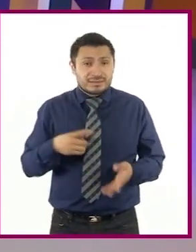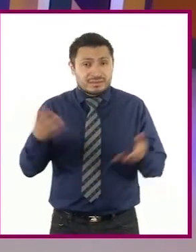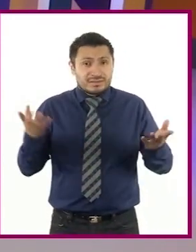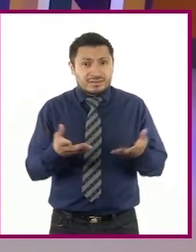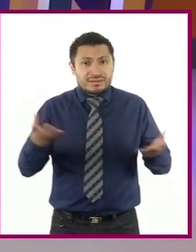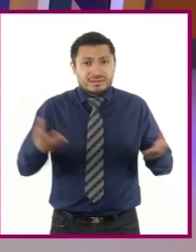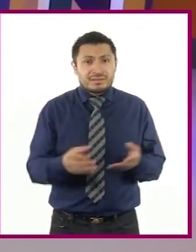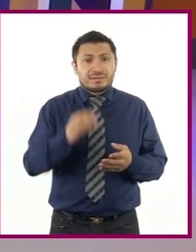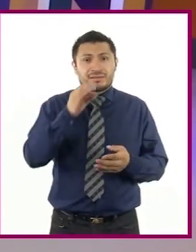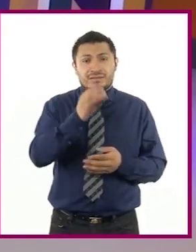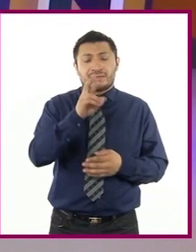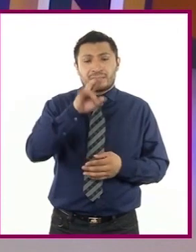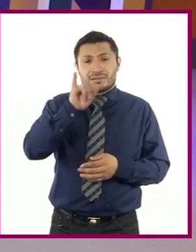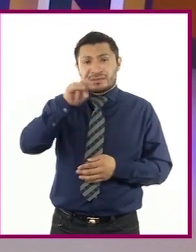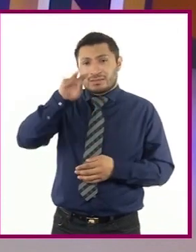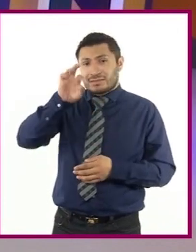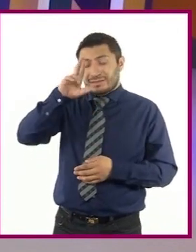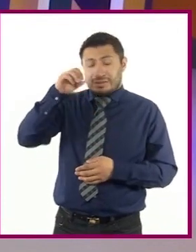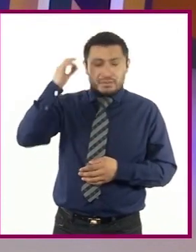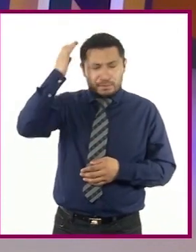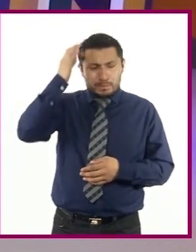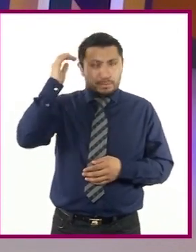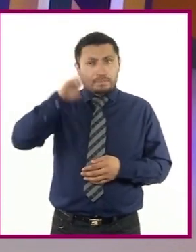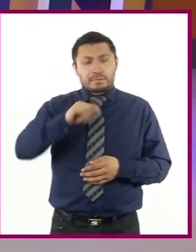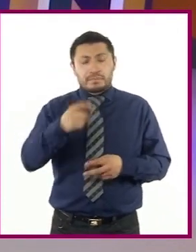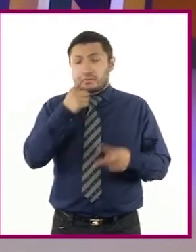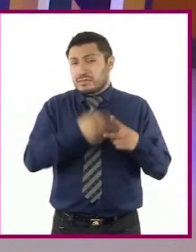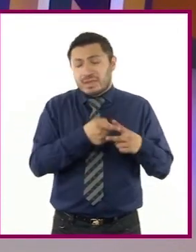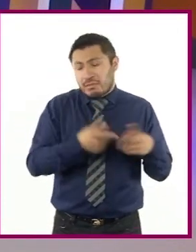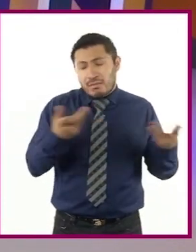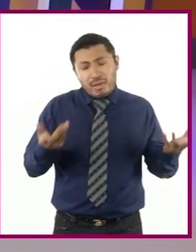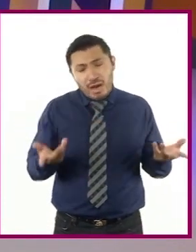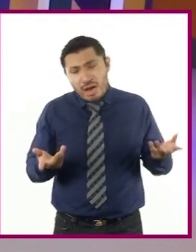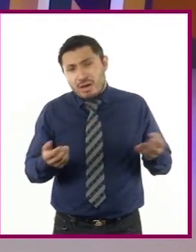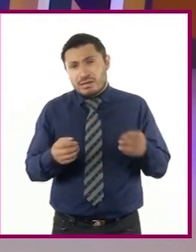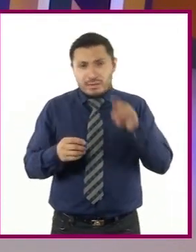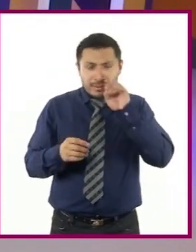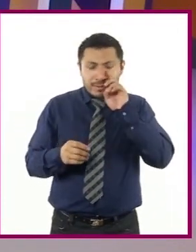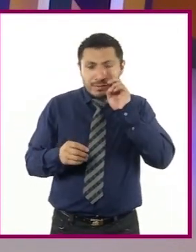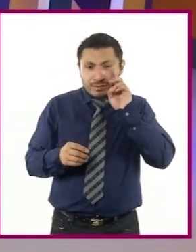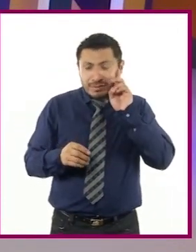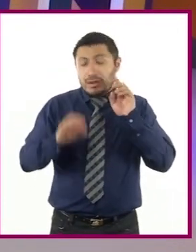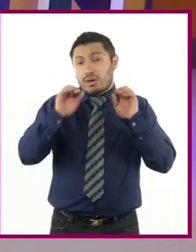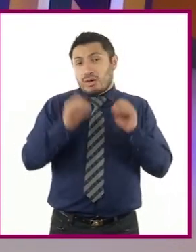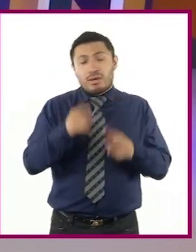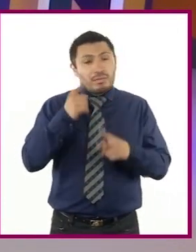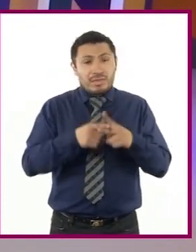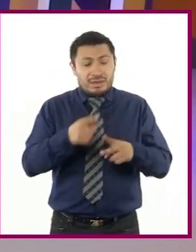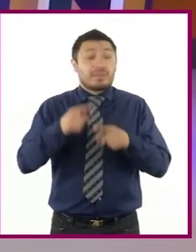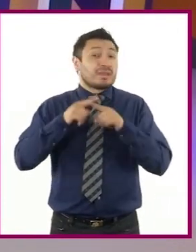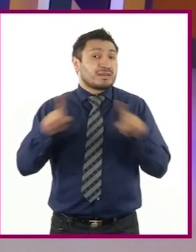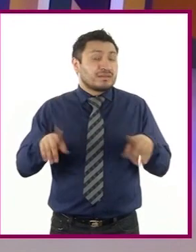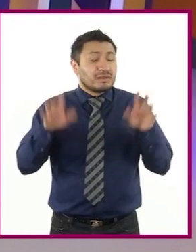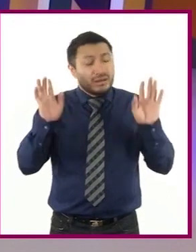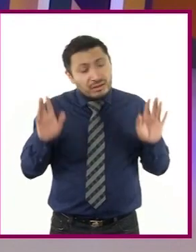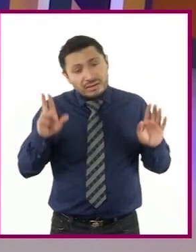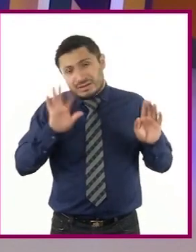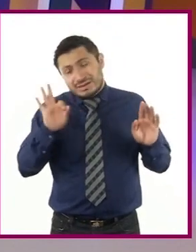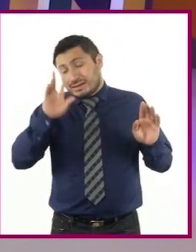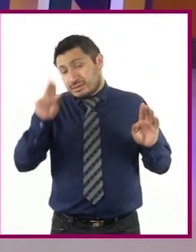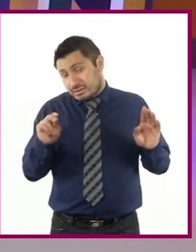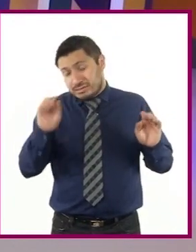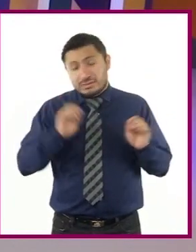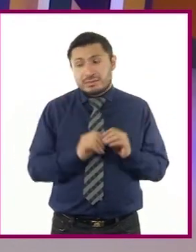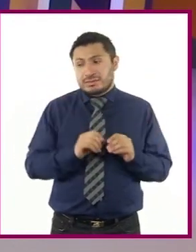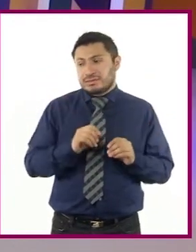con criterios de otras áreas, de las matemáticas o inclusive con criterios que no son matemáticos. En sus estudios